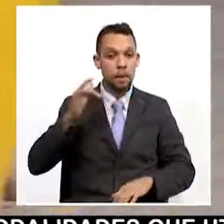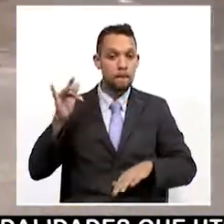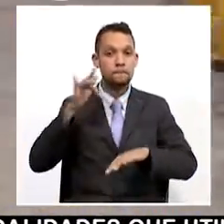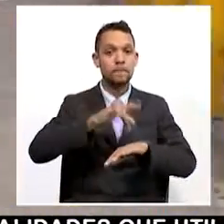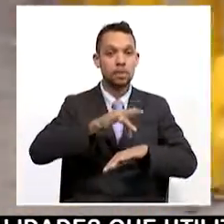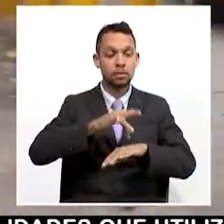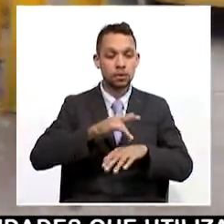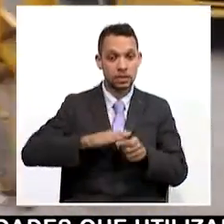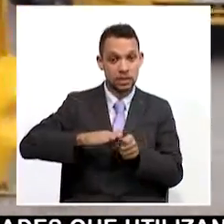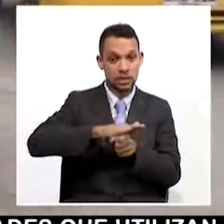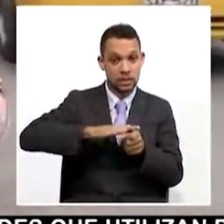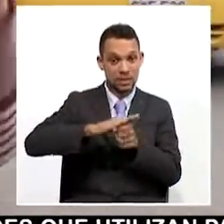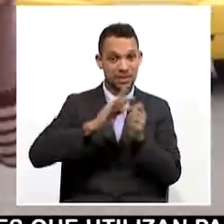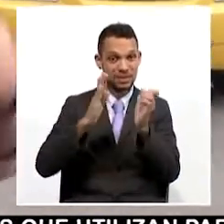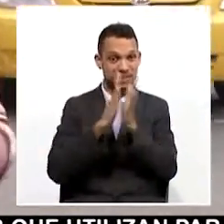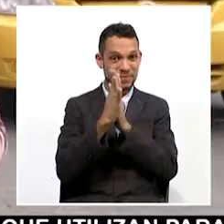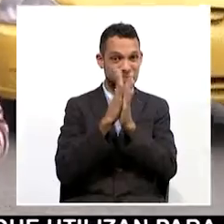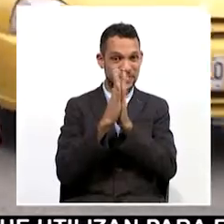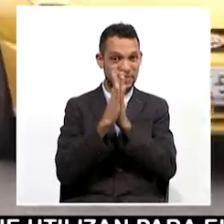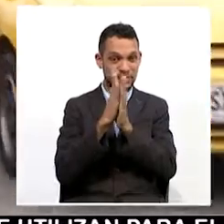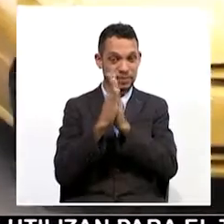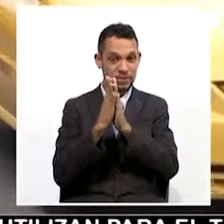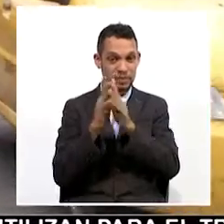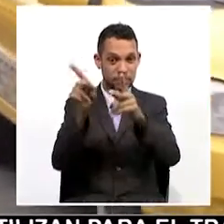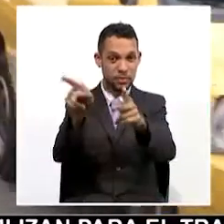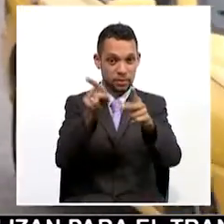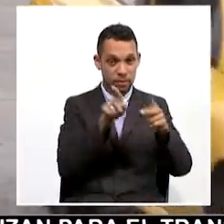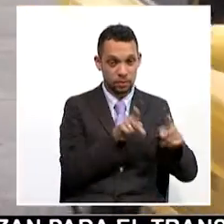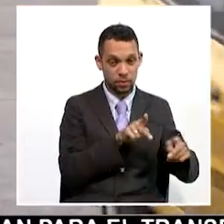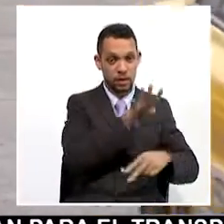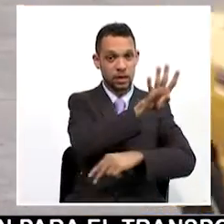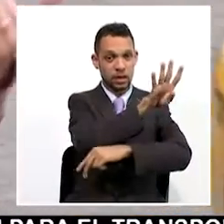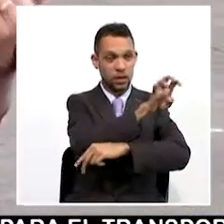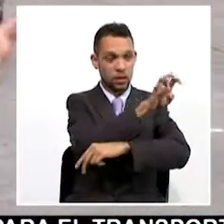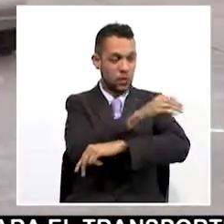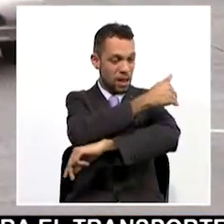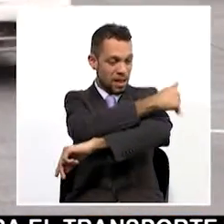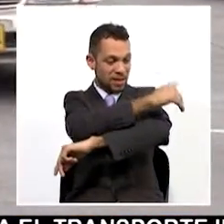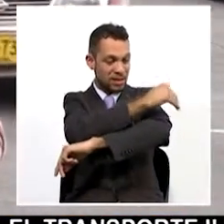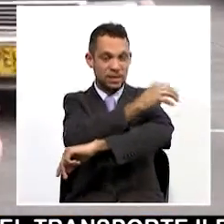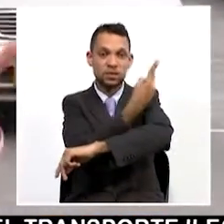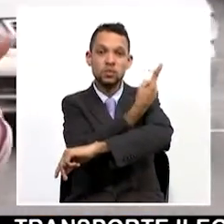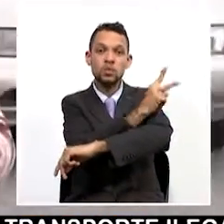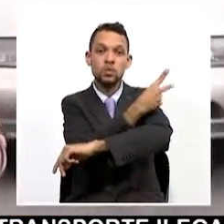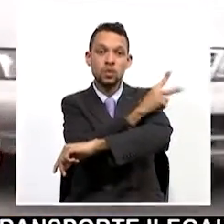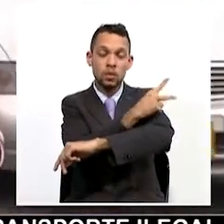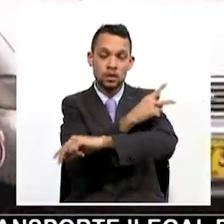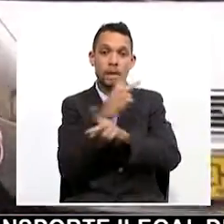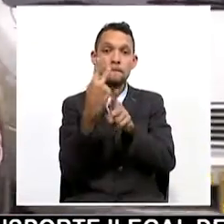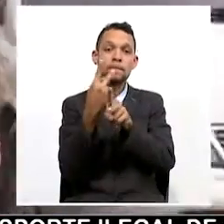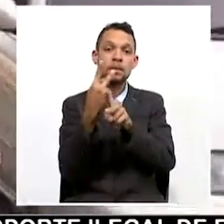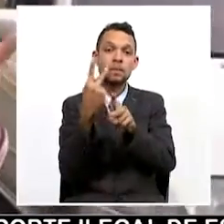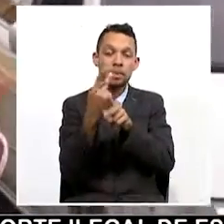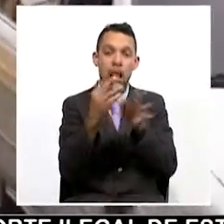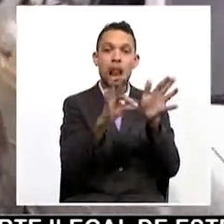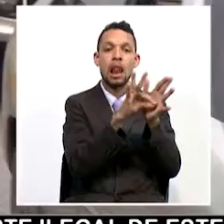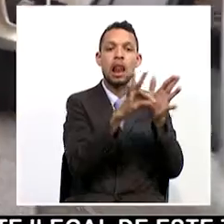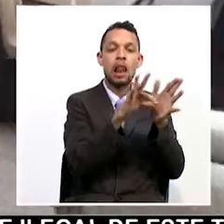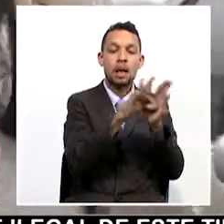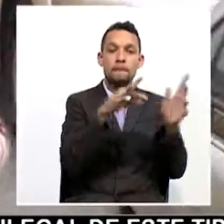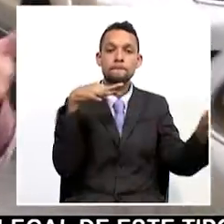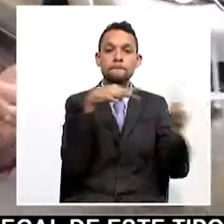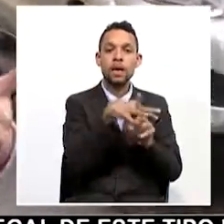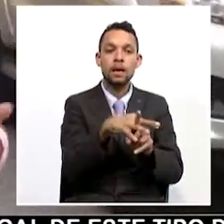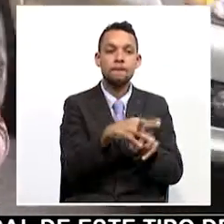comuna centro, en el sector conocido como los puentes de la carrera novena con calle 12, un foco de inseguridad, de microtráfico de estupefacientes y habitantes de